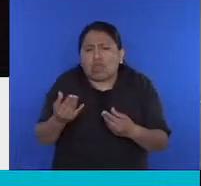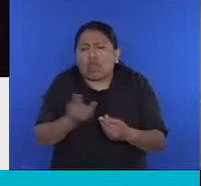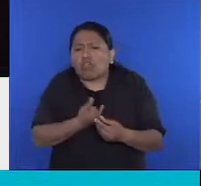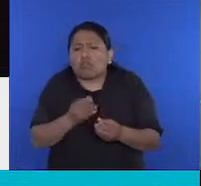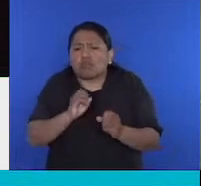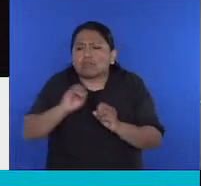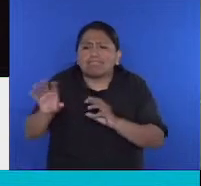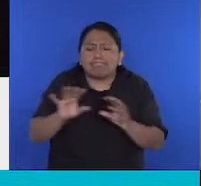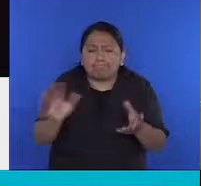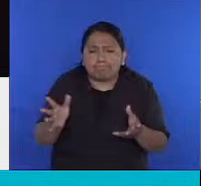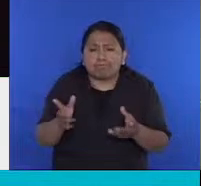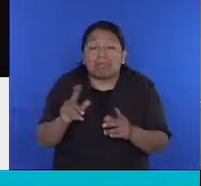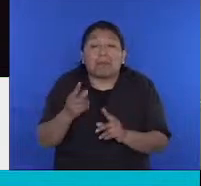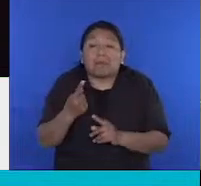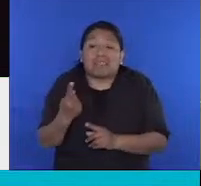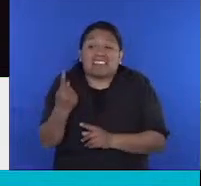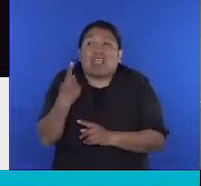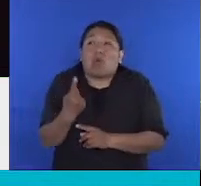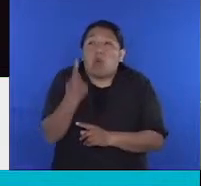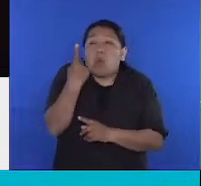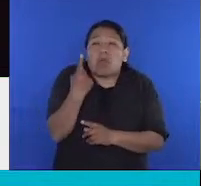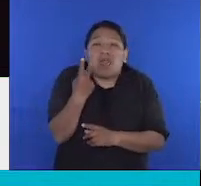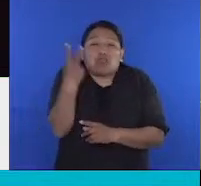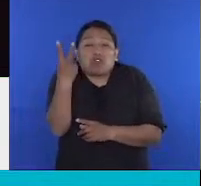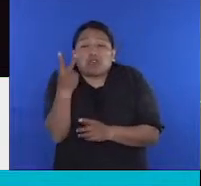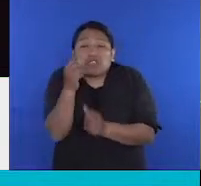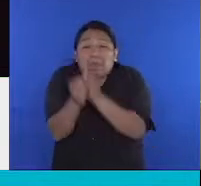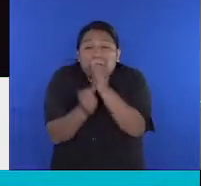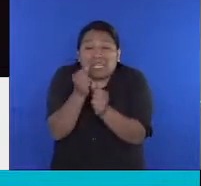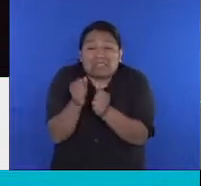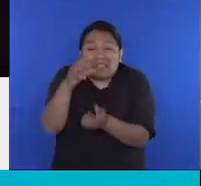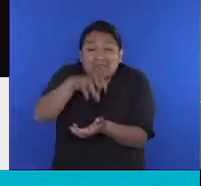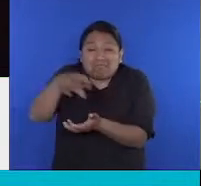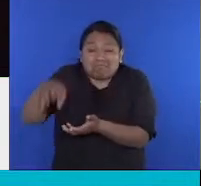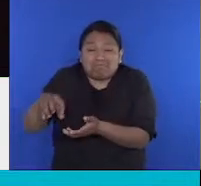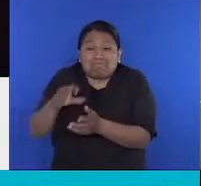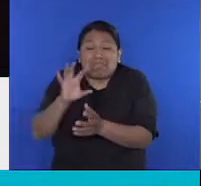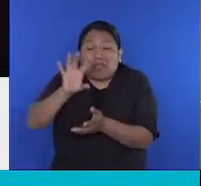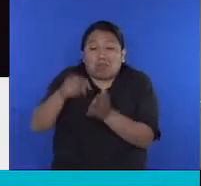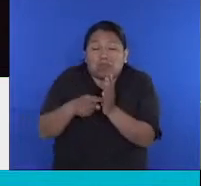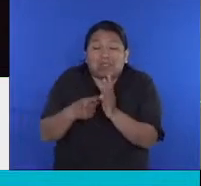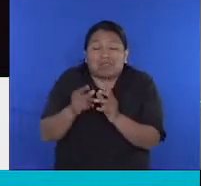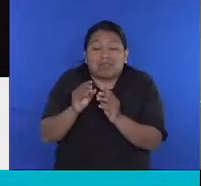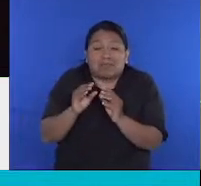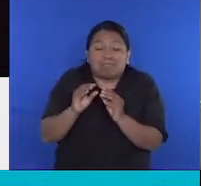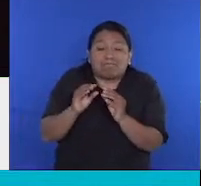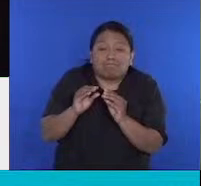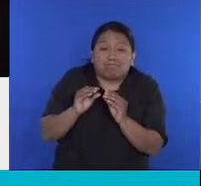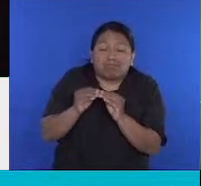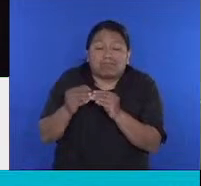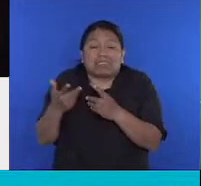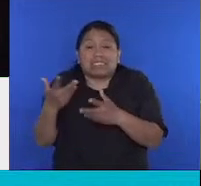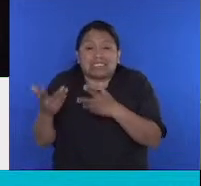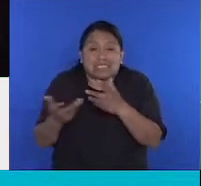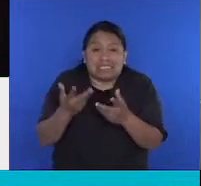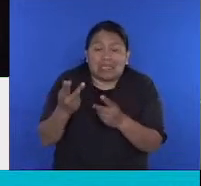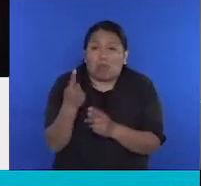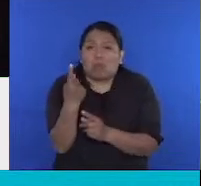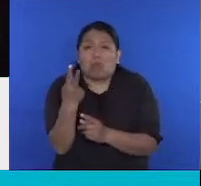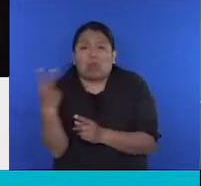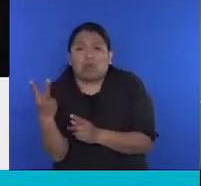2 empresas en la provincia que se ocupaban del tema, y que ello generaba que manejaran